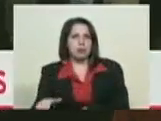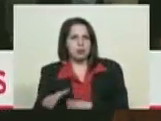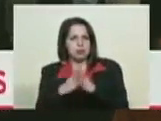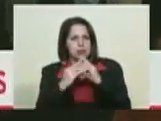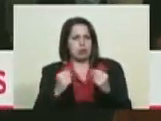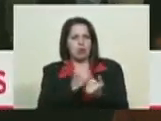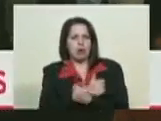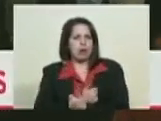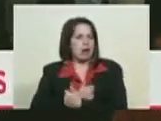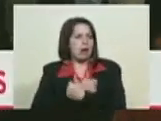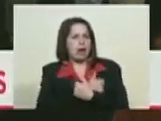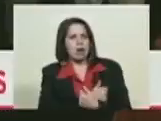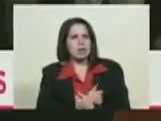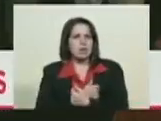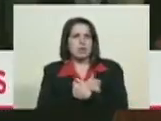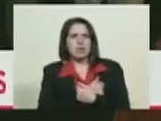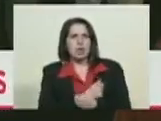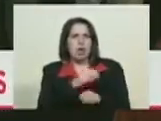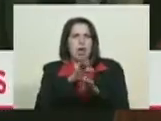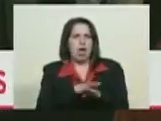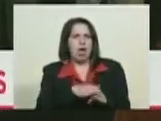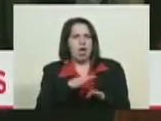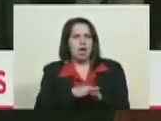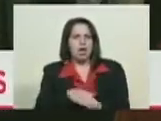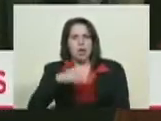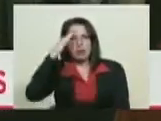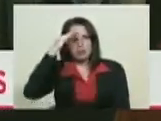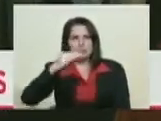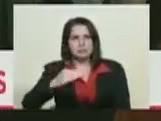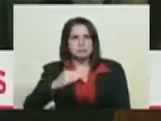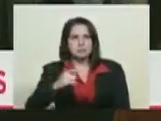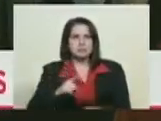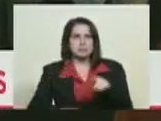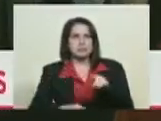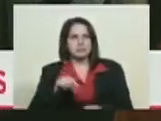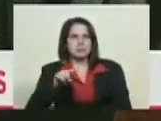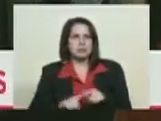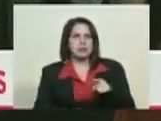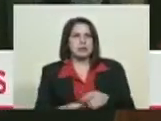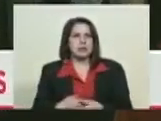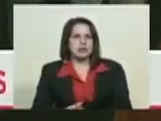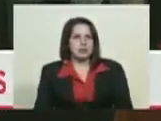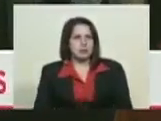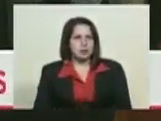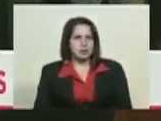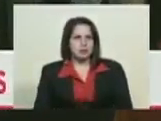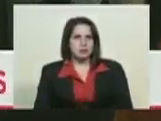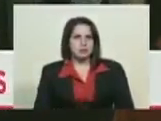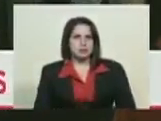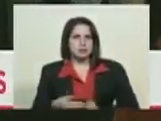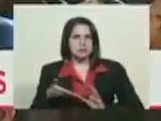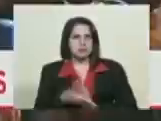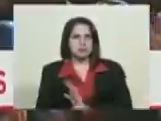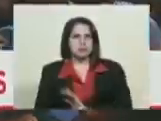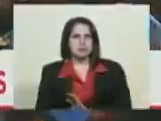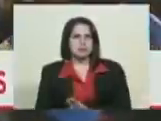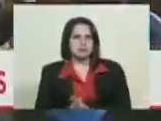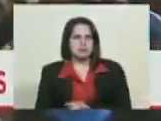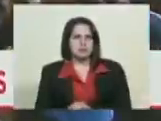todo nuestro reconocimiento a la Fuerza Armada Nacional Bolivariana por su